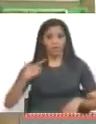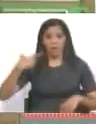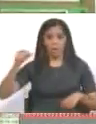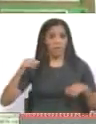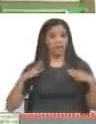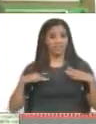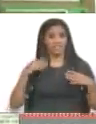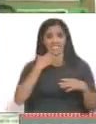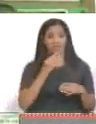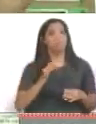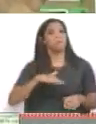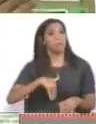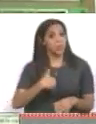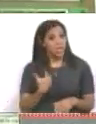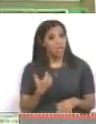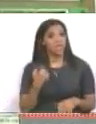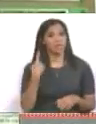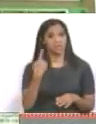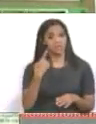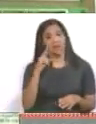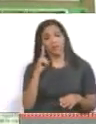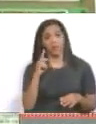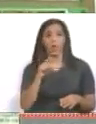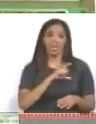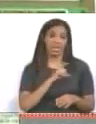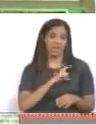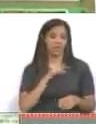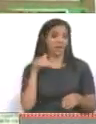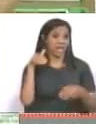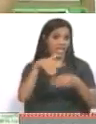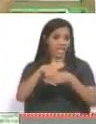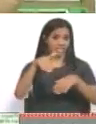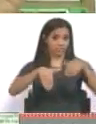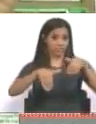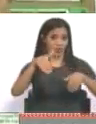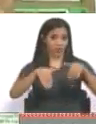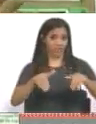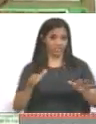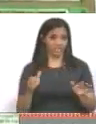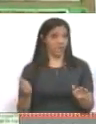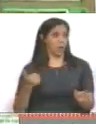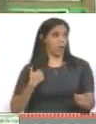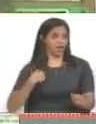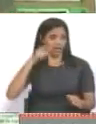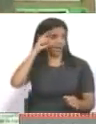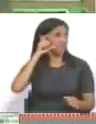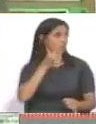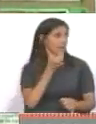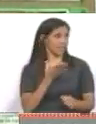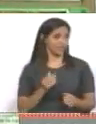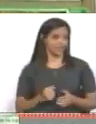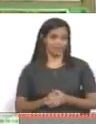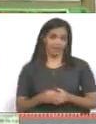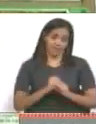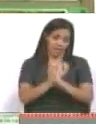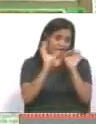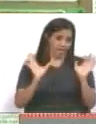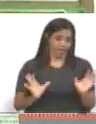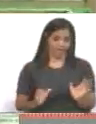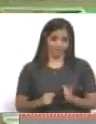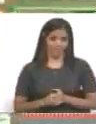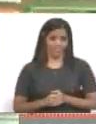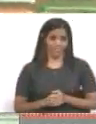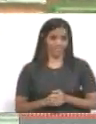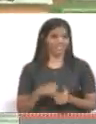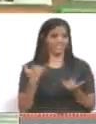porque pudiera ser que sean el primero, el 2 de enero, las elecciones. Cualquier día es bueno, ¿verdad? Claro. Ya